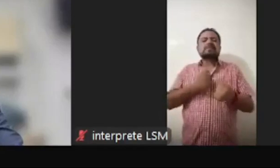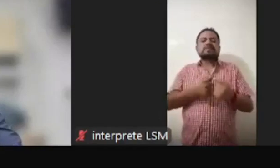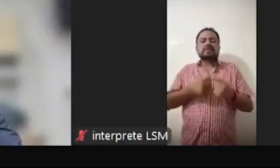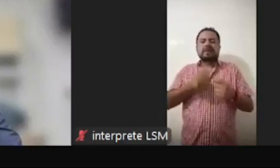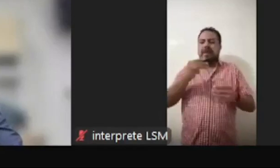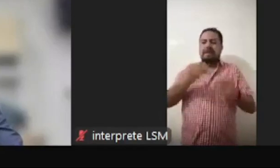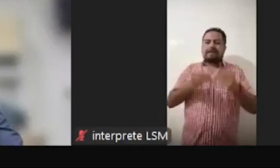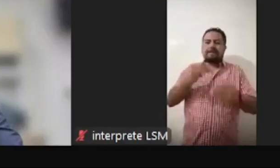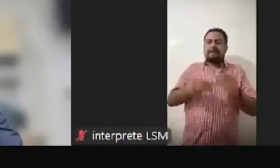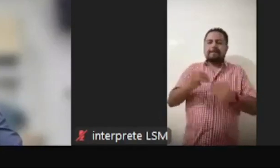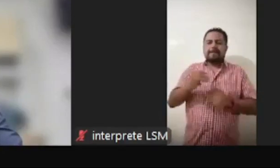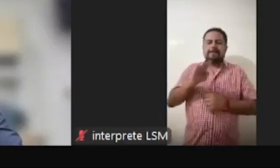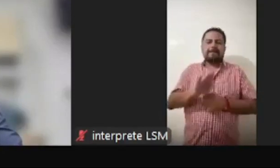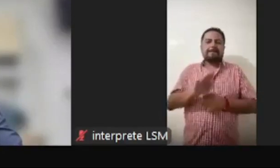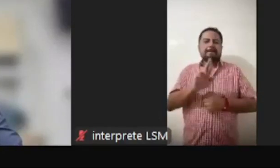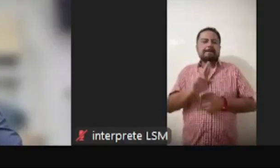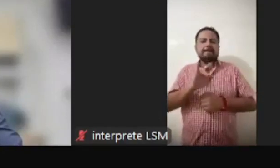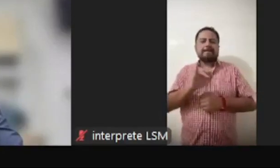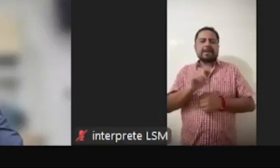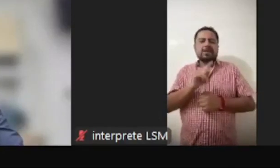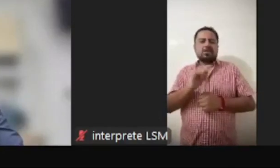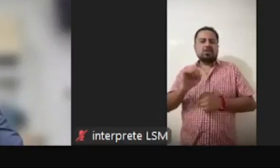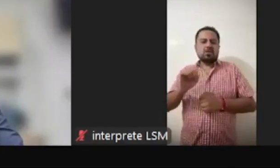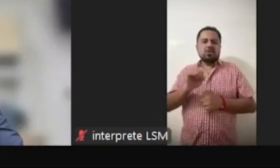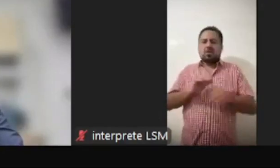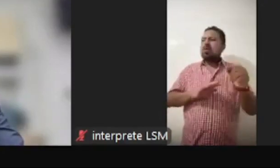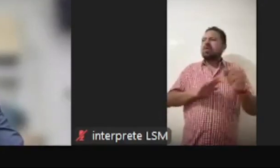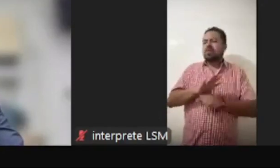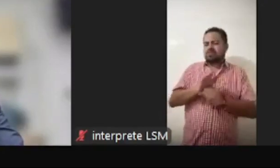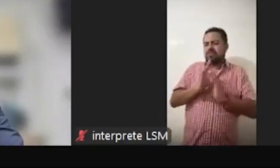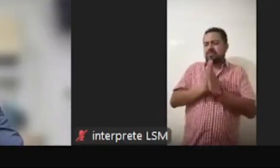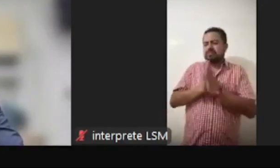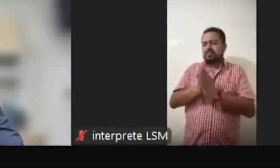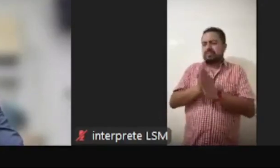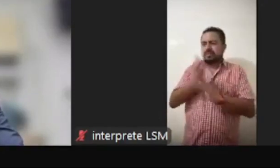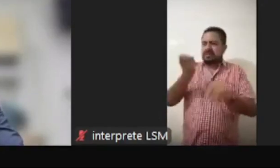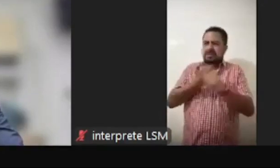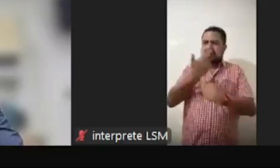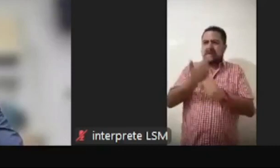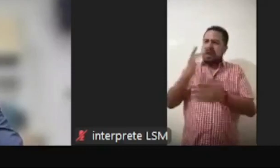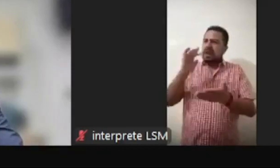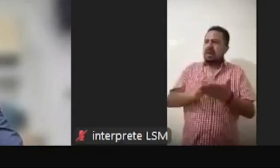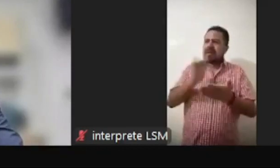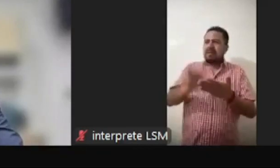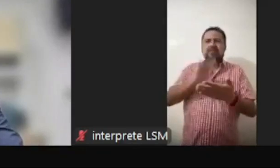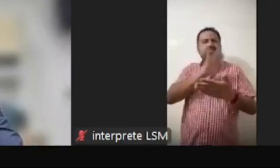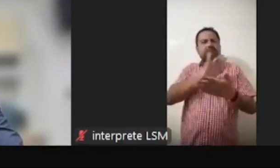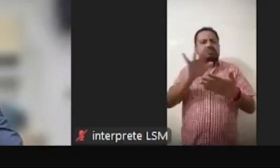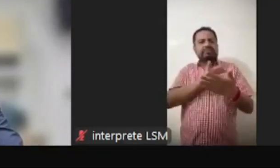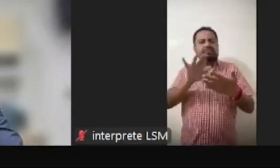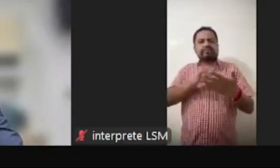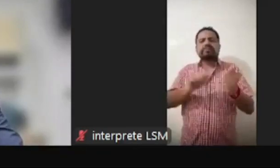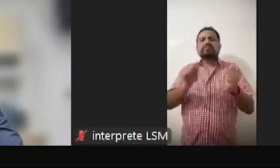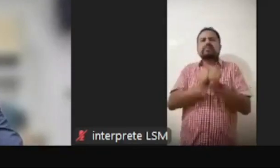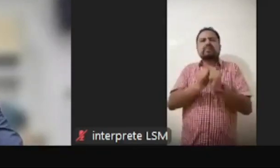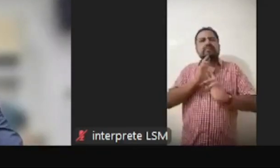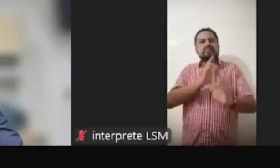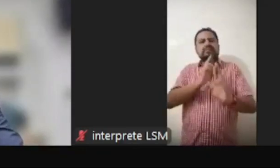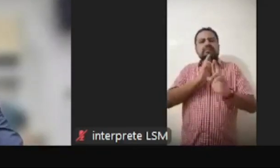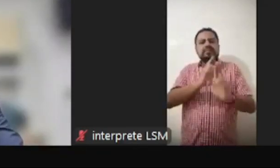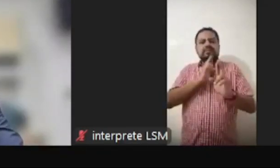magistrada Hilda Rosa Delgado Brito. Por lo tanto, le solicito, secretario, nos apoye con la cuenta y los resolutivos del proyecto.